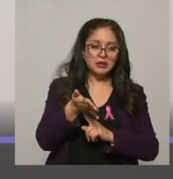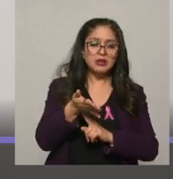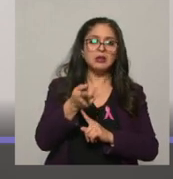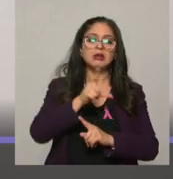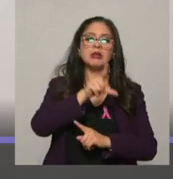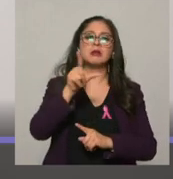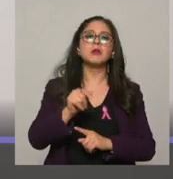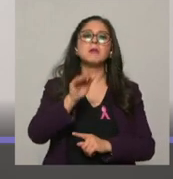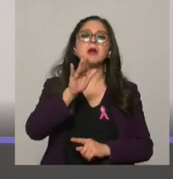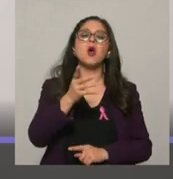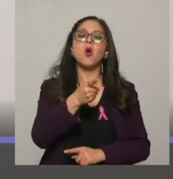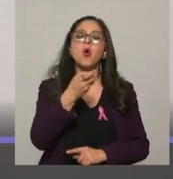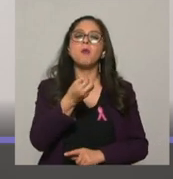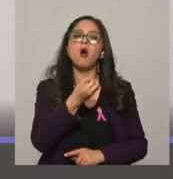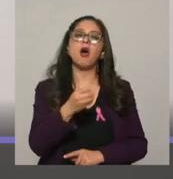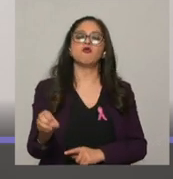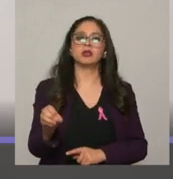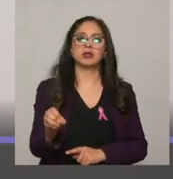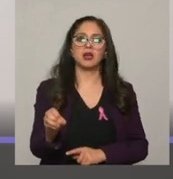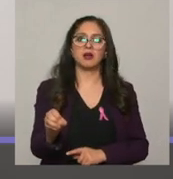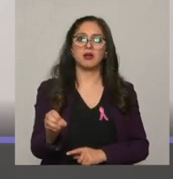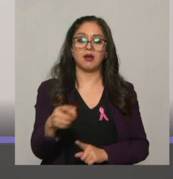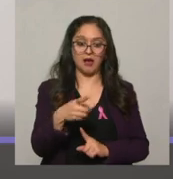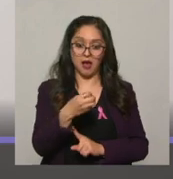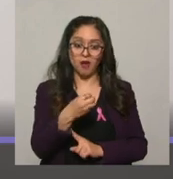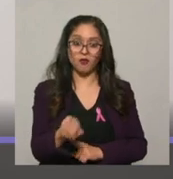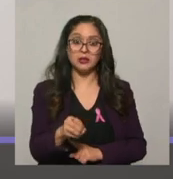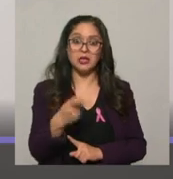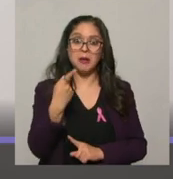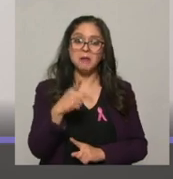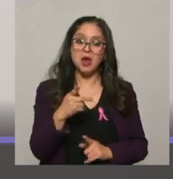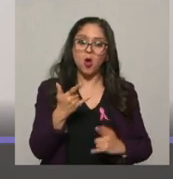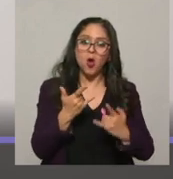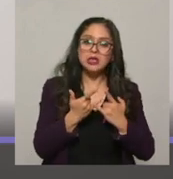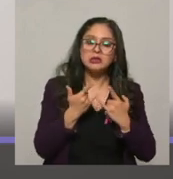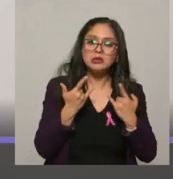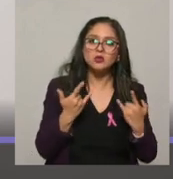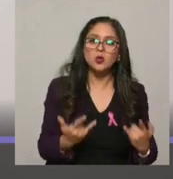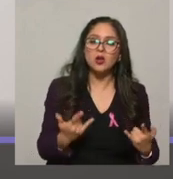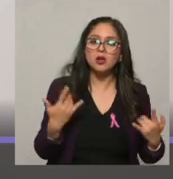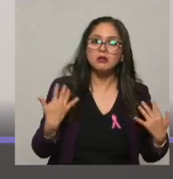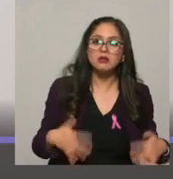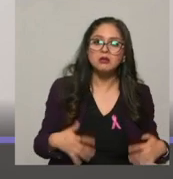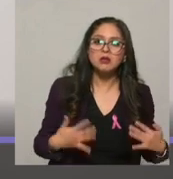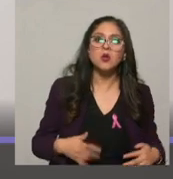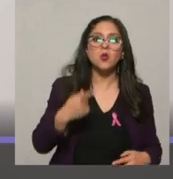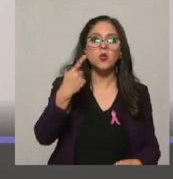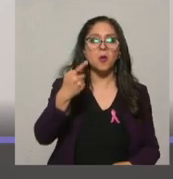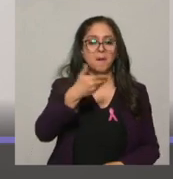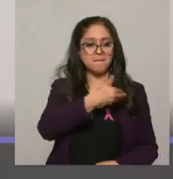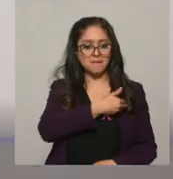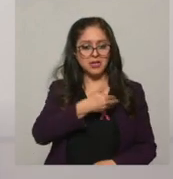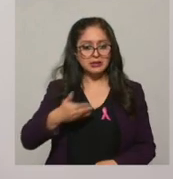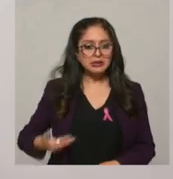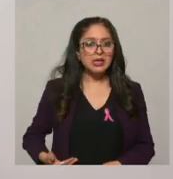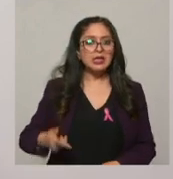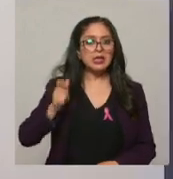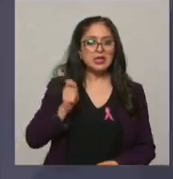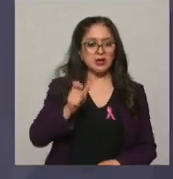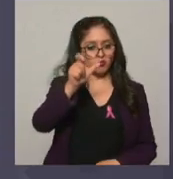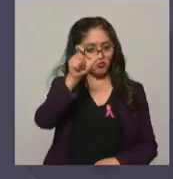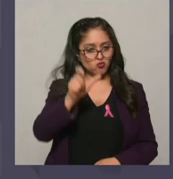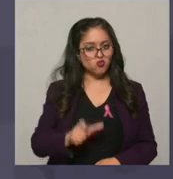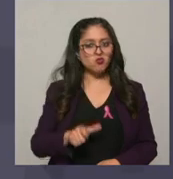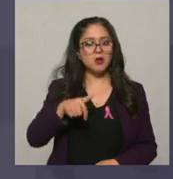tanto obligado, pero histórico, un presidente en un contexto como el que es el mexicano, la